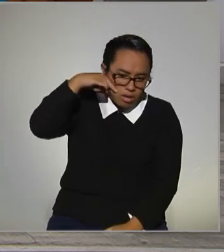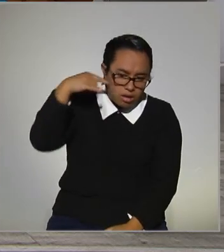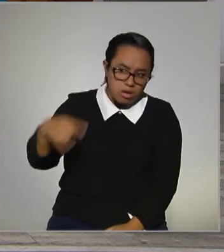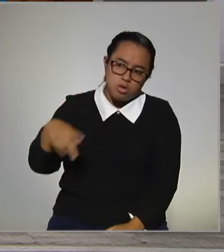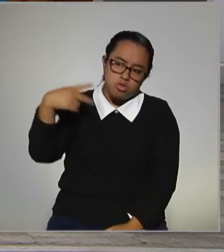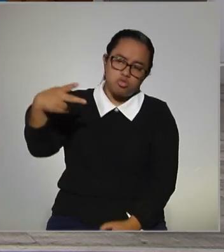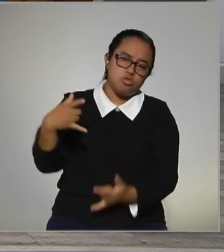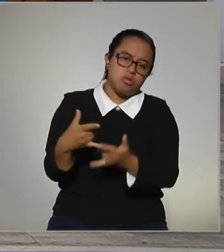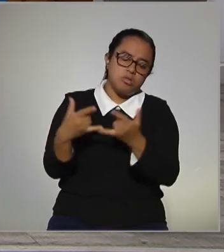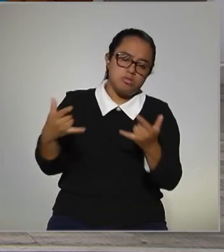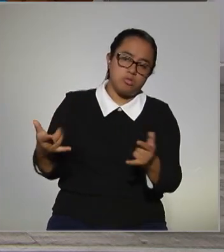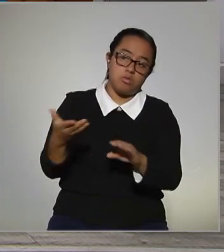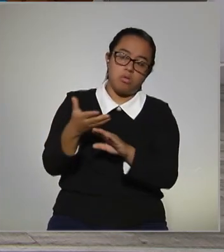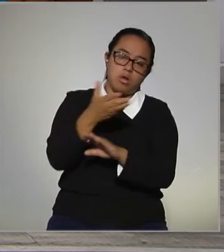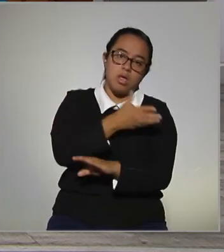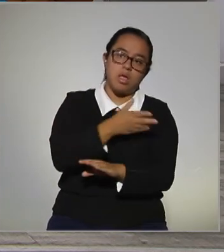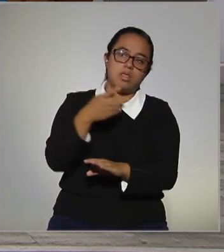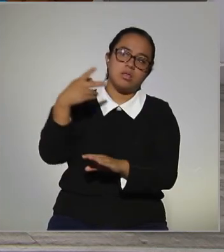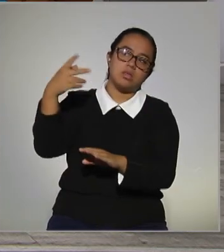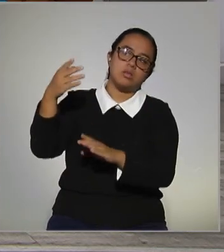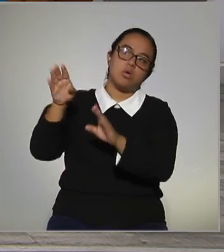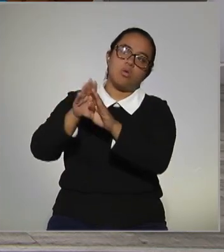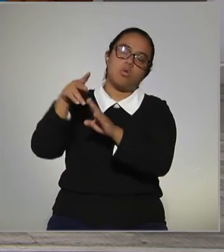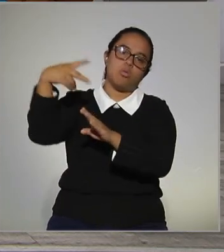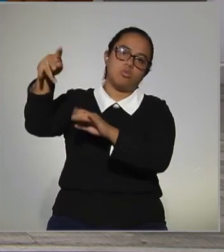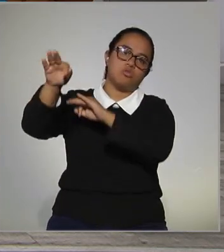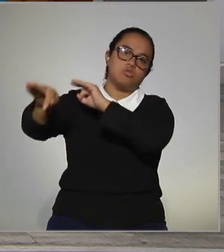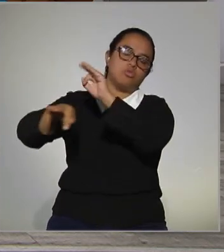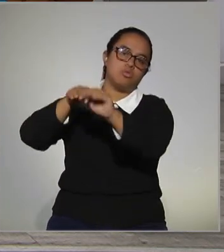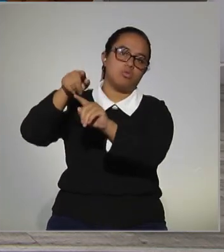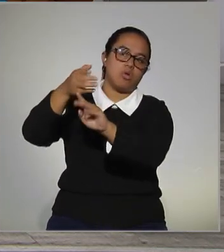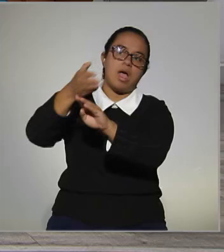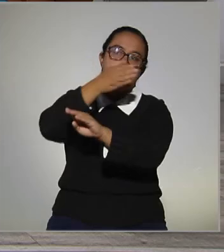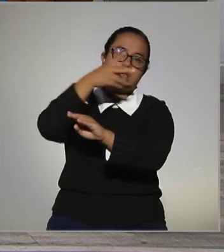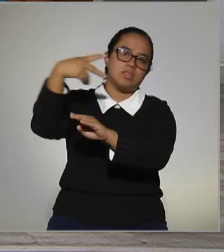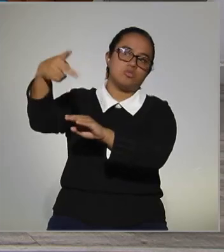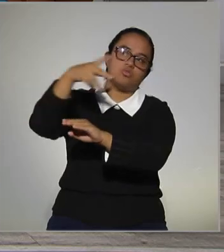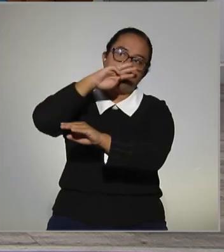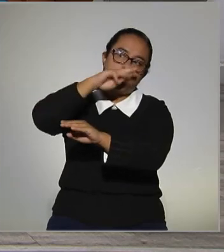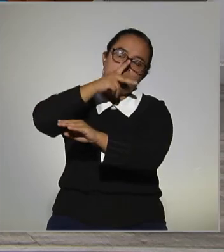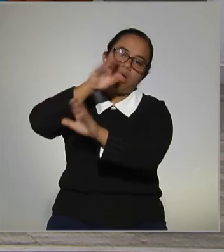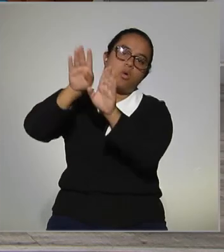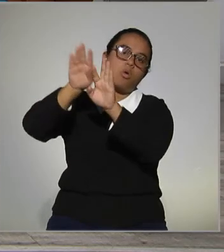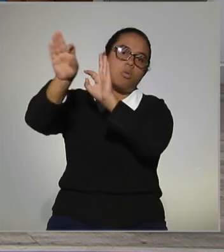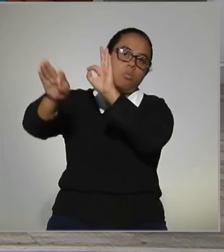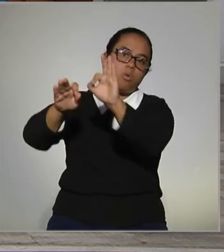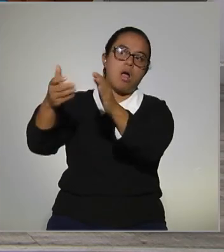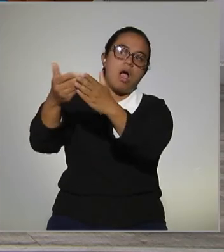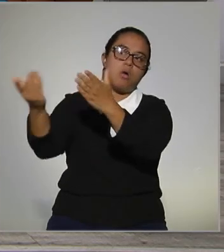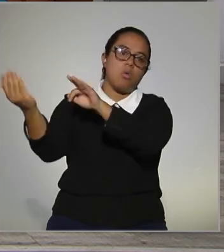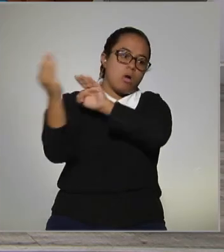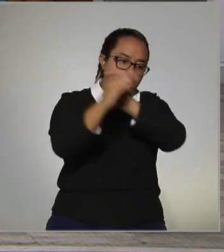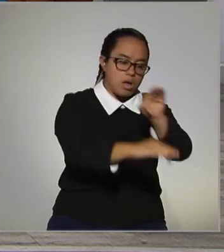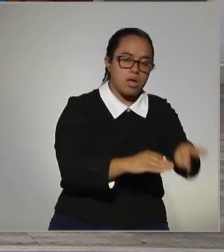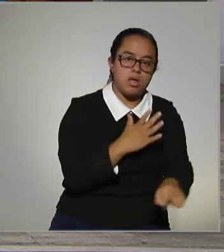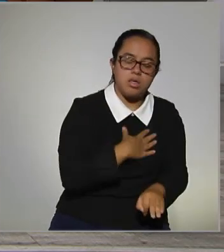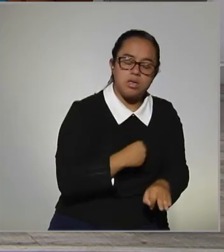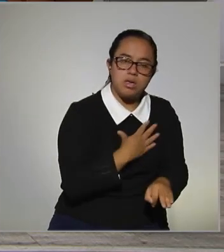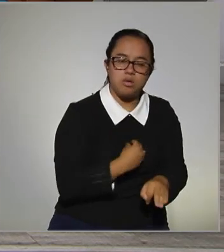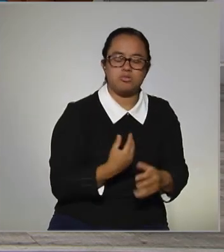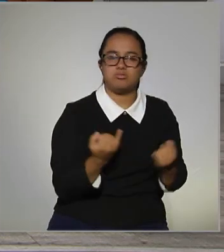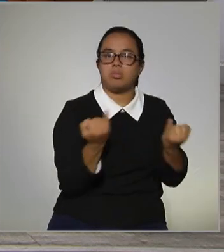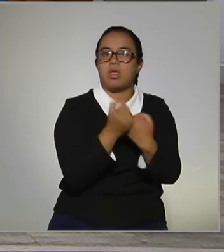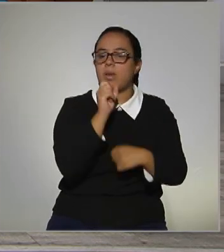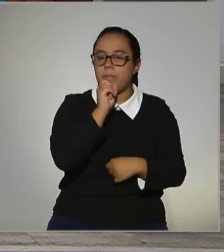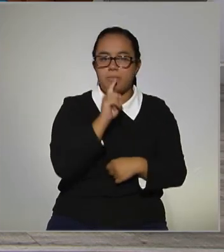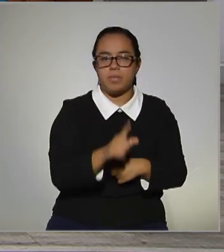historia de esa madre, cómo fueron con esa madre en tanto hija en algún momento cuando ocupó ese lugar, ¿no? Que evidentemente, bueno, repite, ¿no? Digamos,